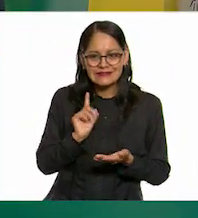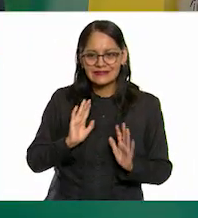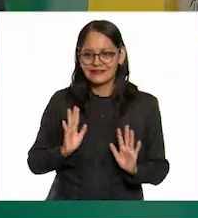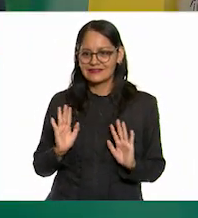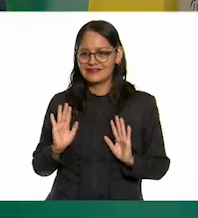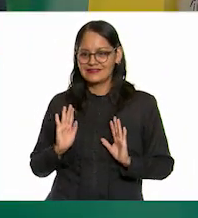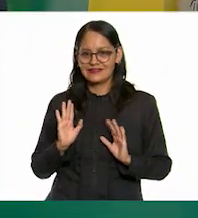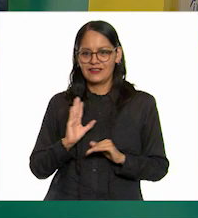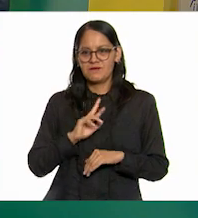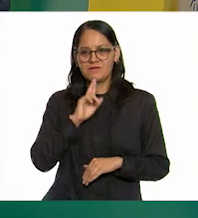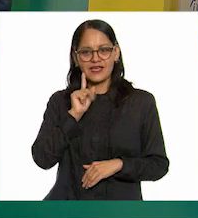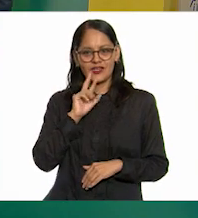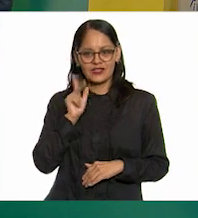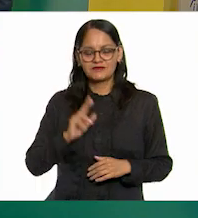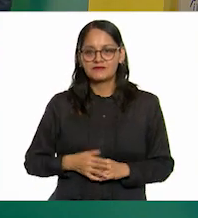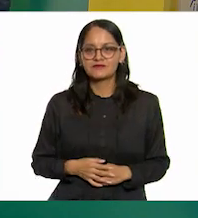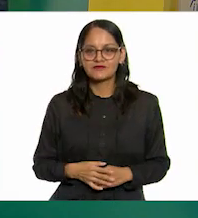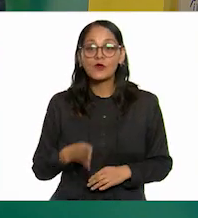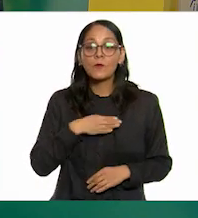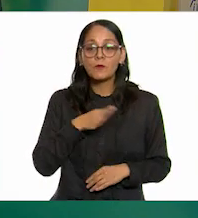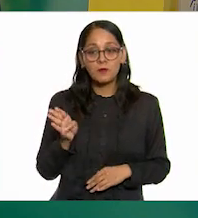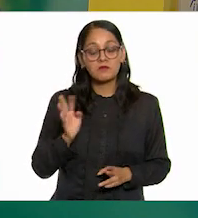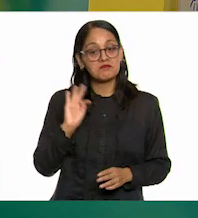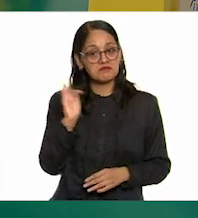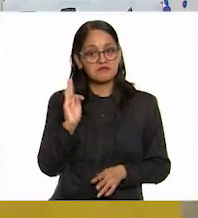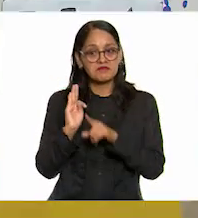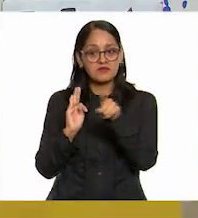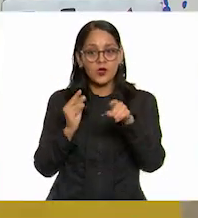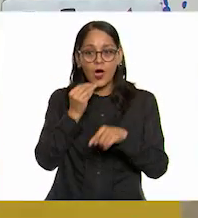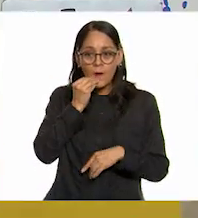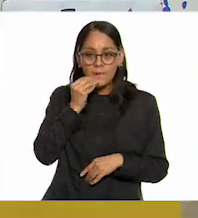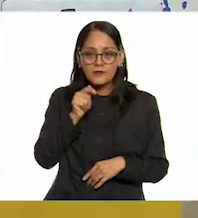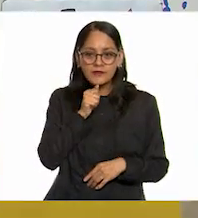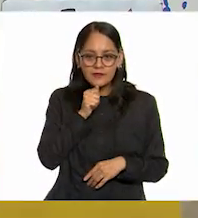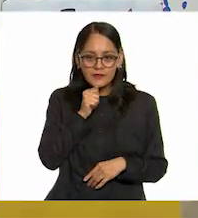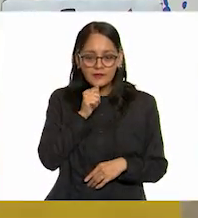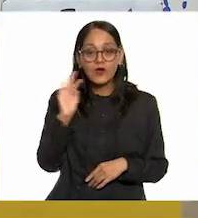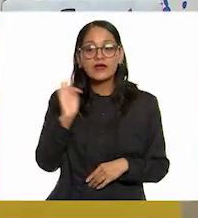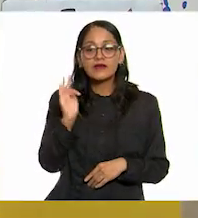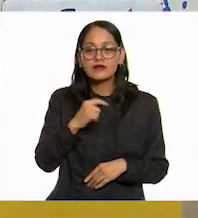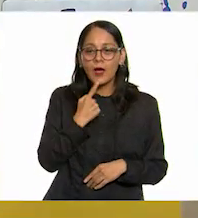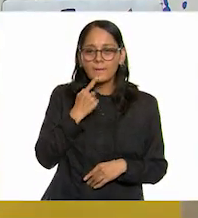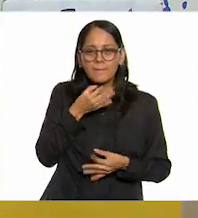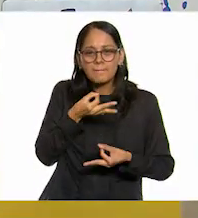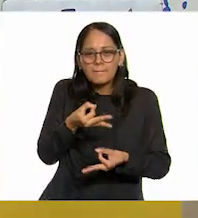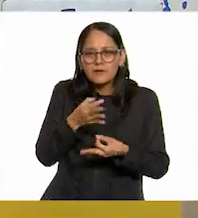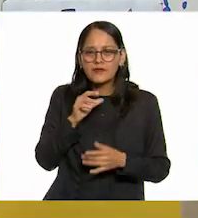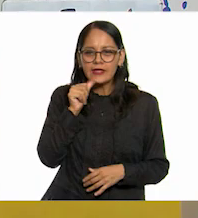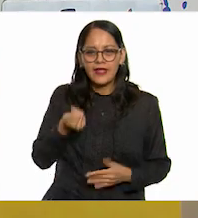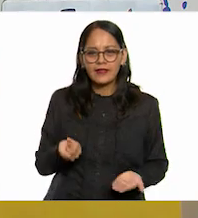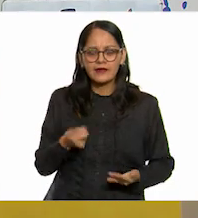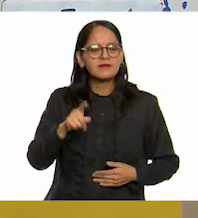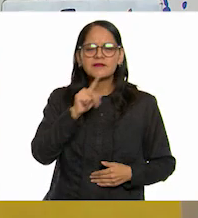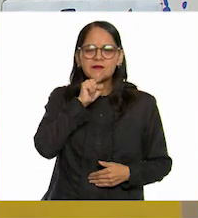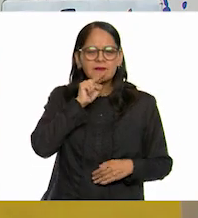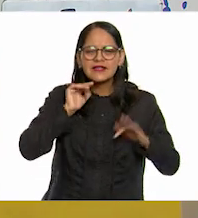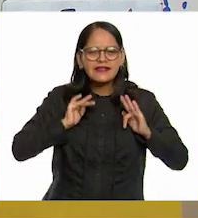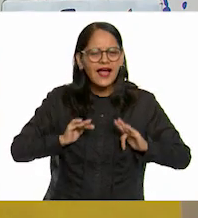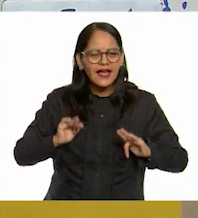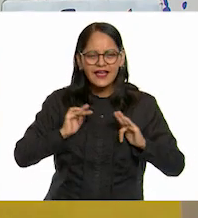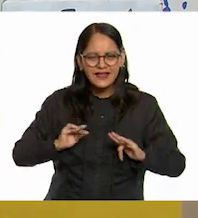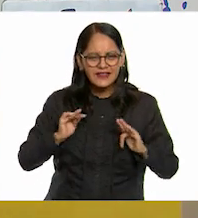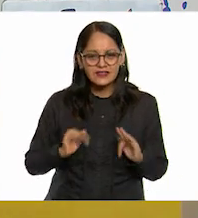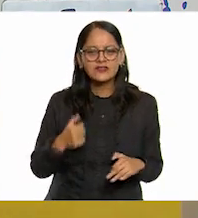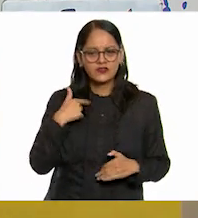tupper, pero así. Ay, bueno, tal vez porque no los has comido, tal vez por eso no se te antojan, ¿verdad? Pero tranquilo, mira,